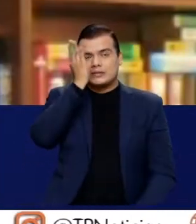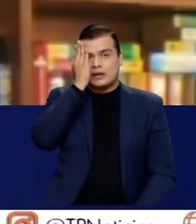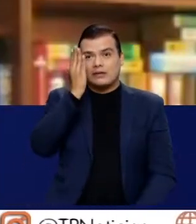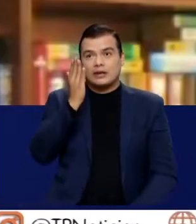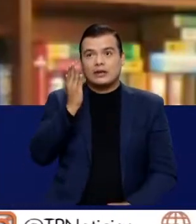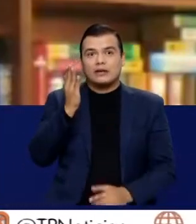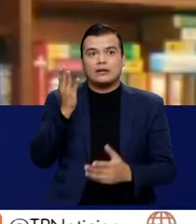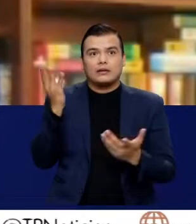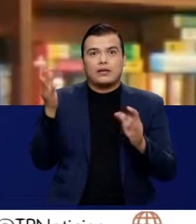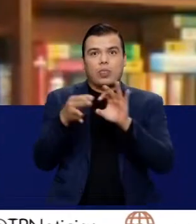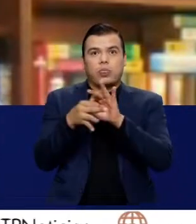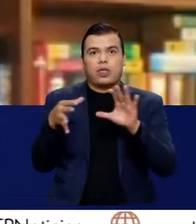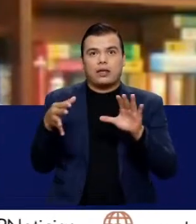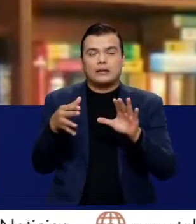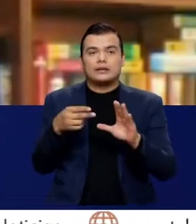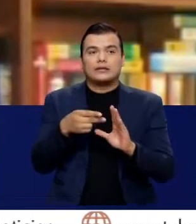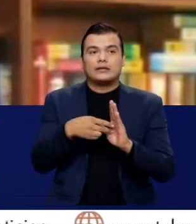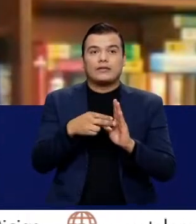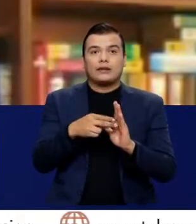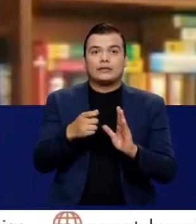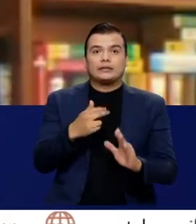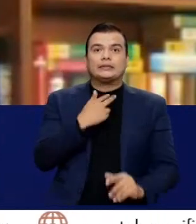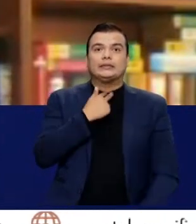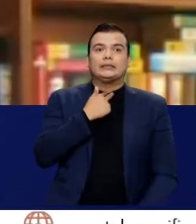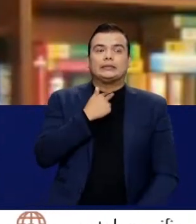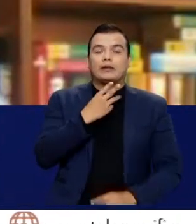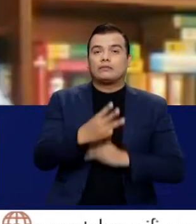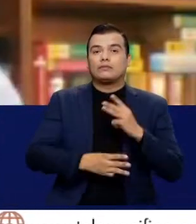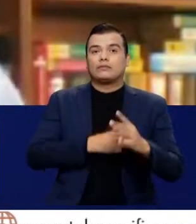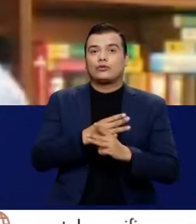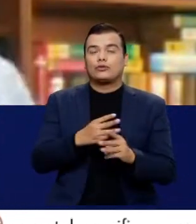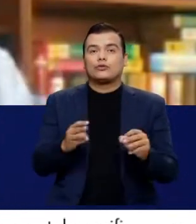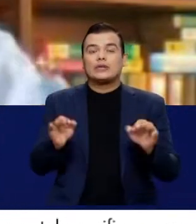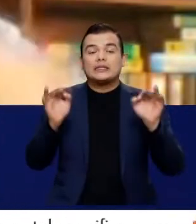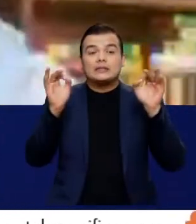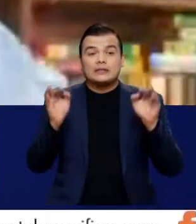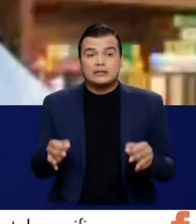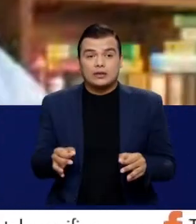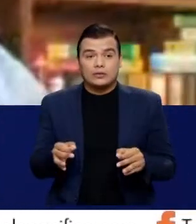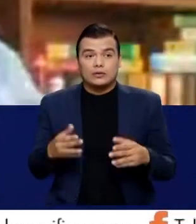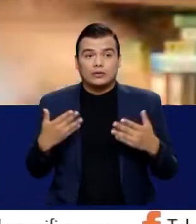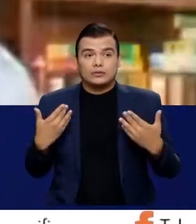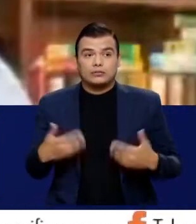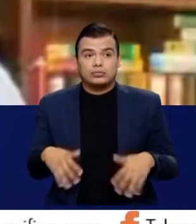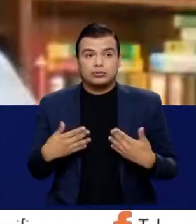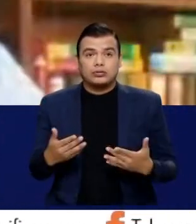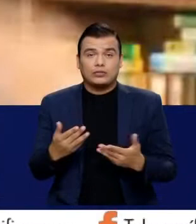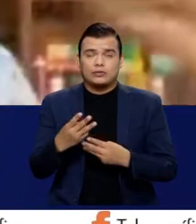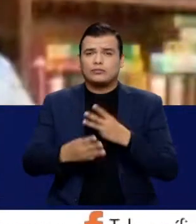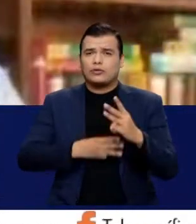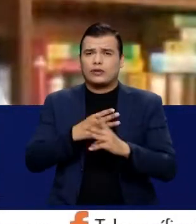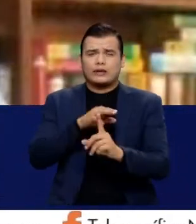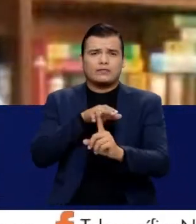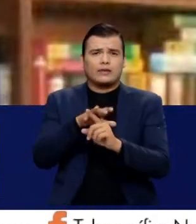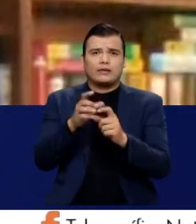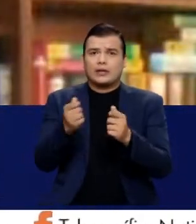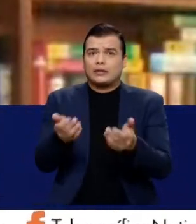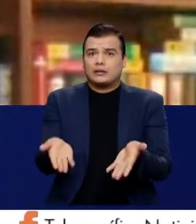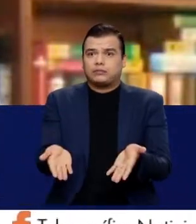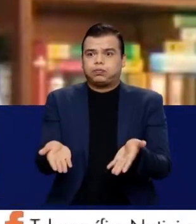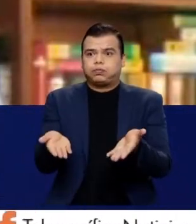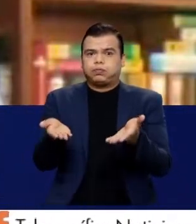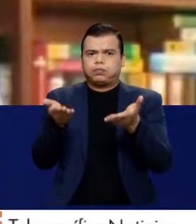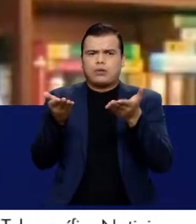significa también asumir los costos muy grandes para electo en el mundial y esto va a tener un efecto para para todo el mundo vaso de los precios de petróleo